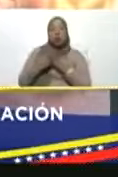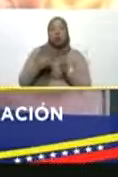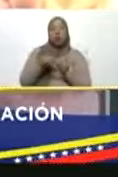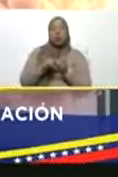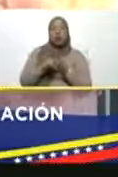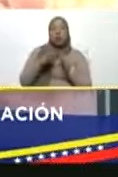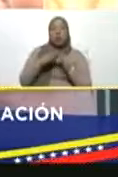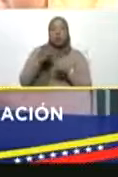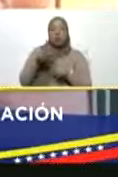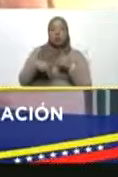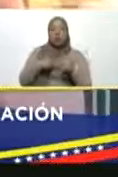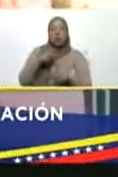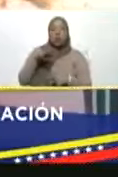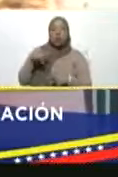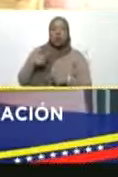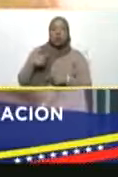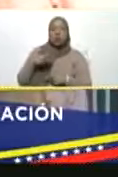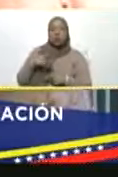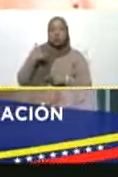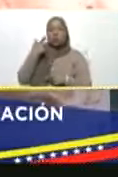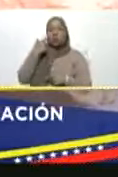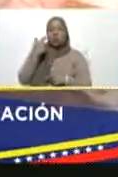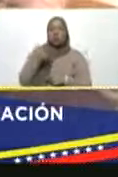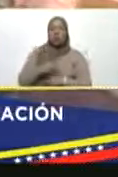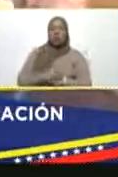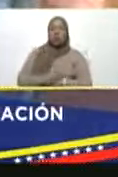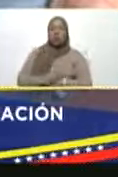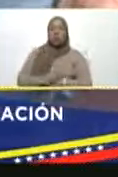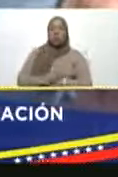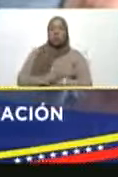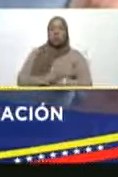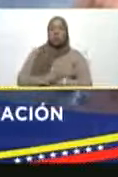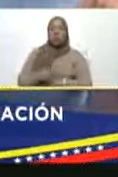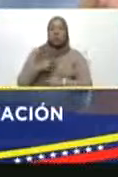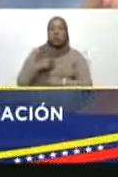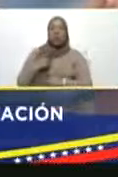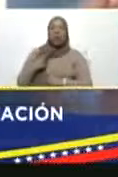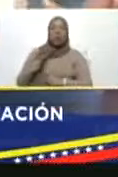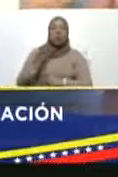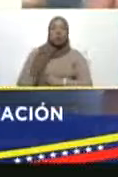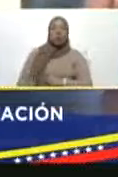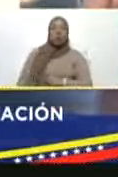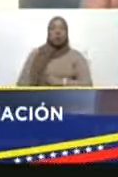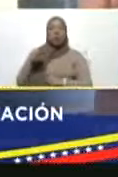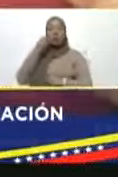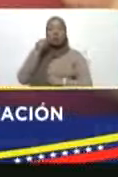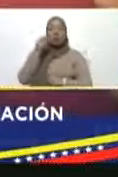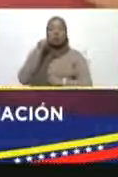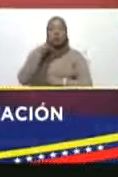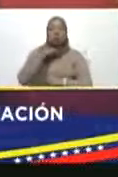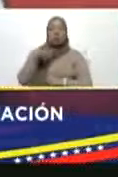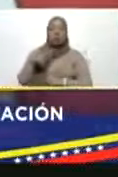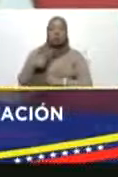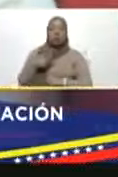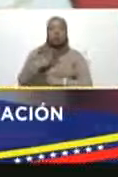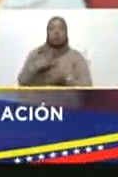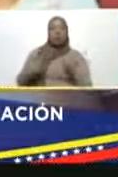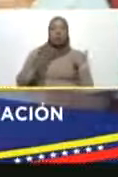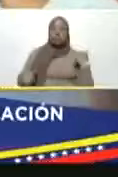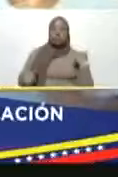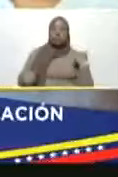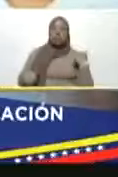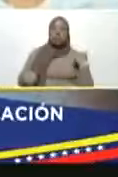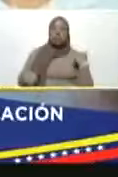tengan su línea de producción y podamos becar. Bueno, es parte de toda esa experiencia, presidente, que se están